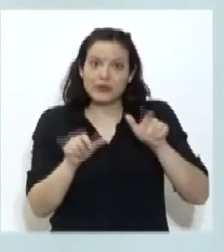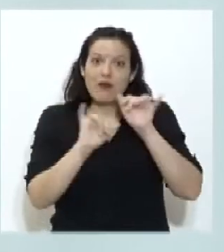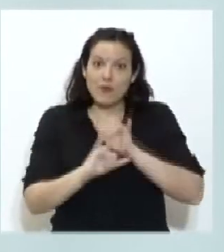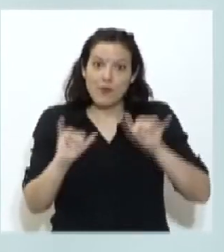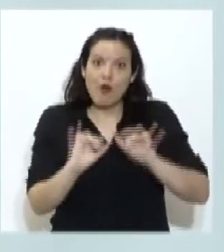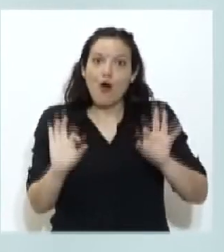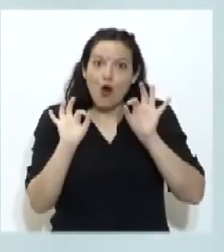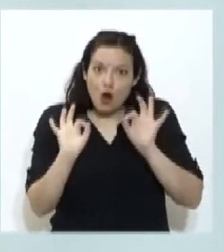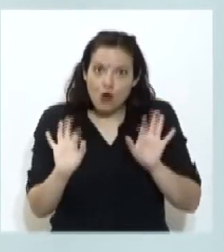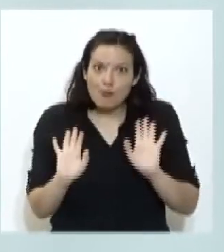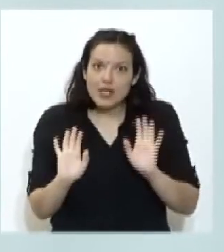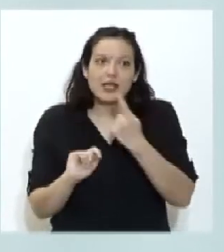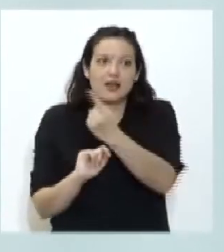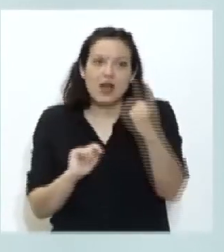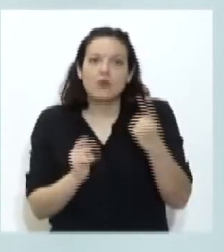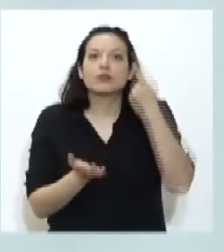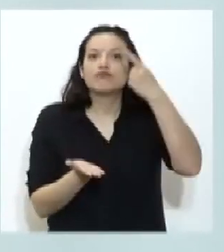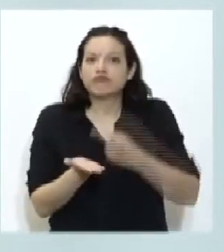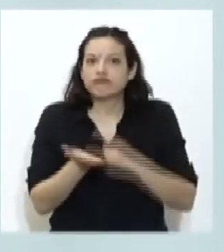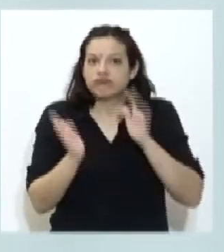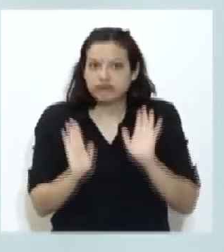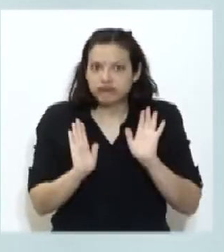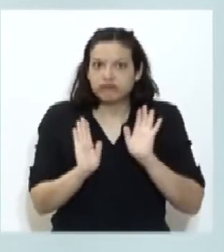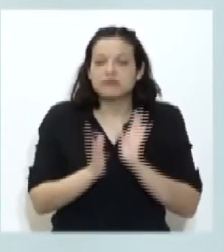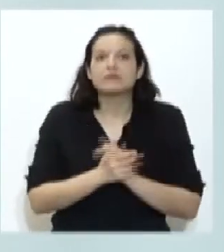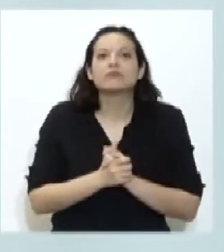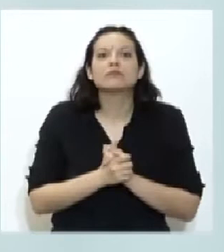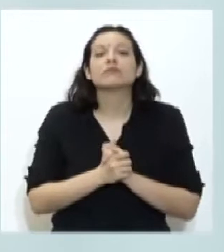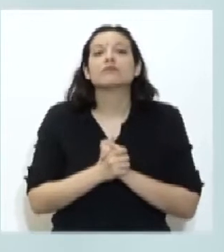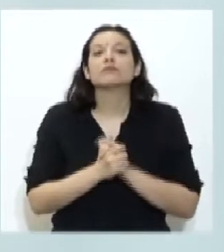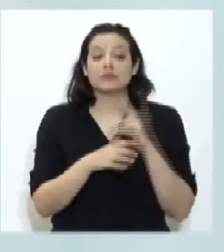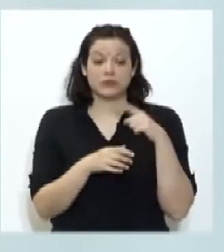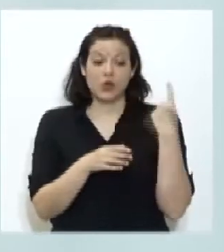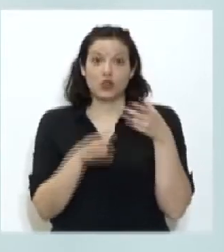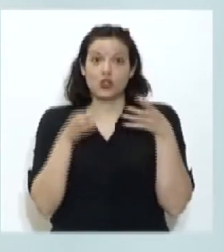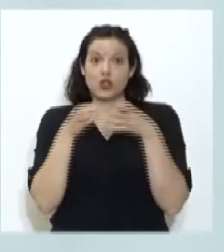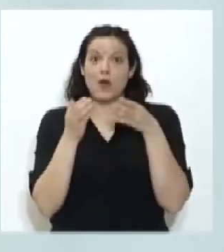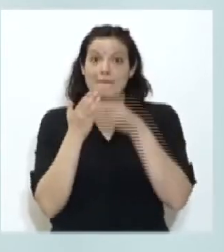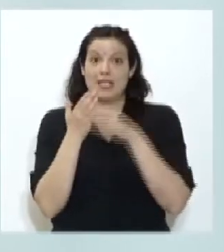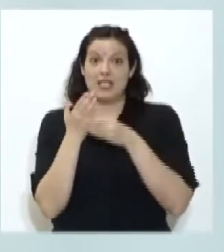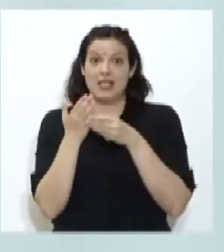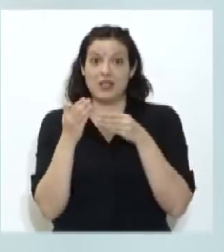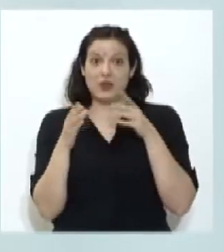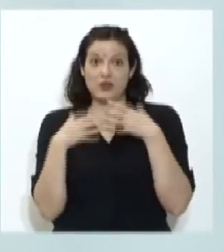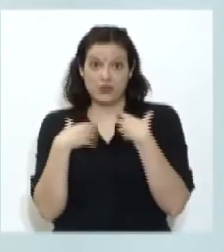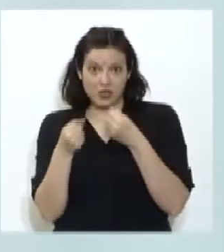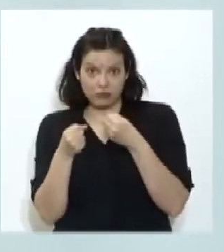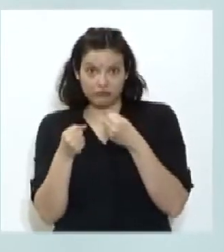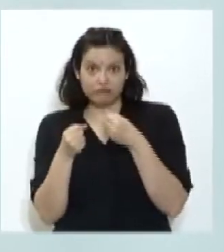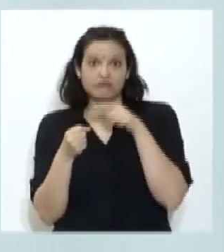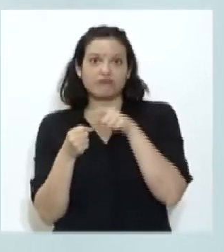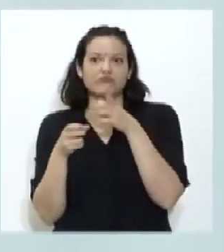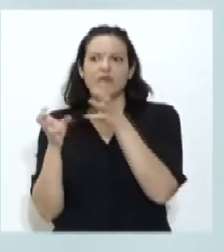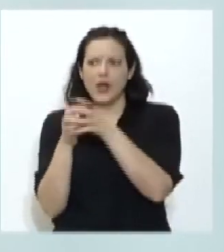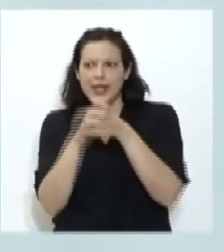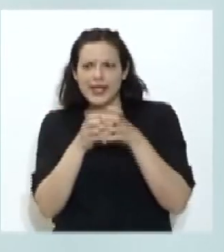para poder tomar esa decisión nosotros desde el ministerio de salud y de los equipos de